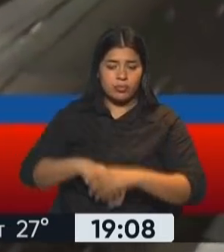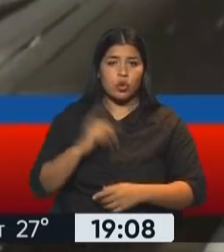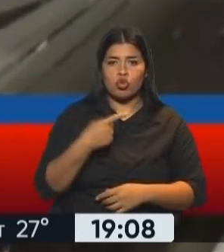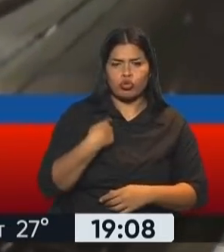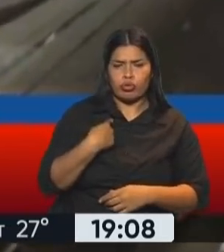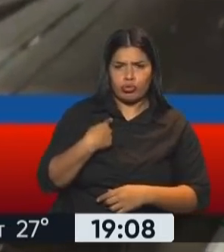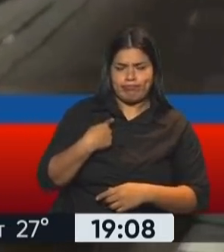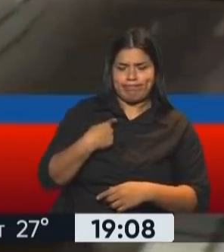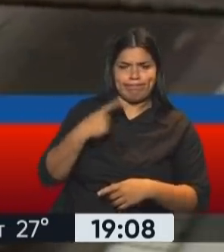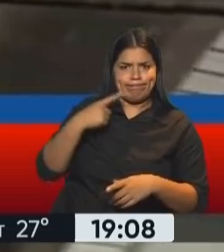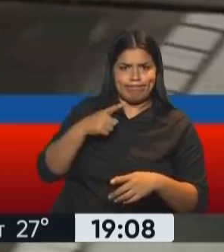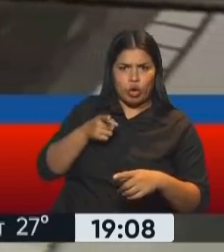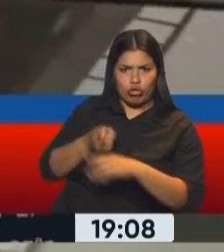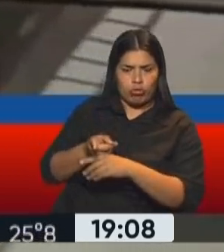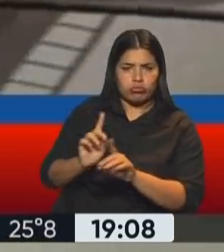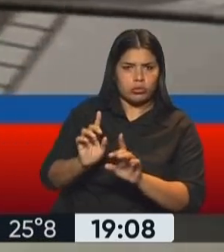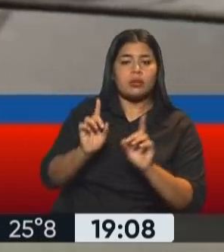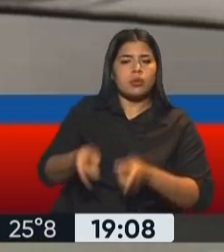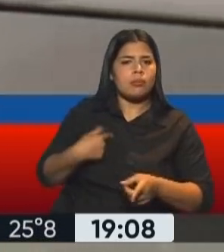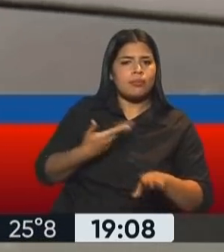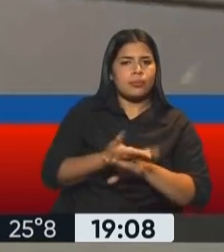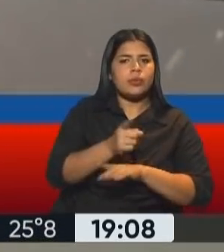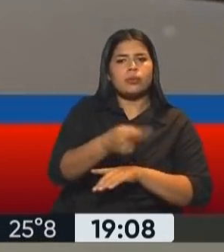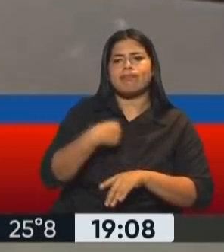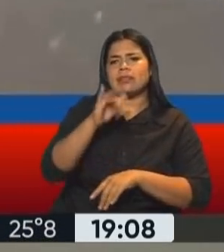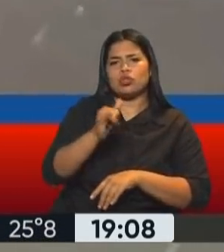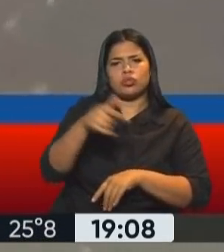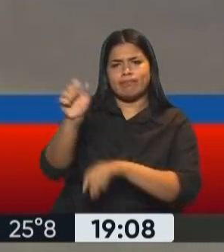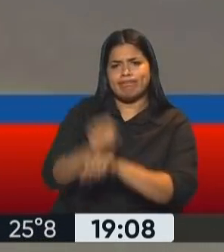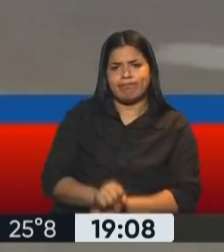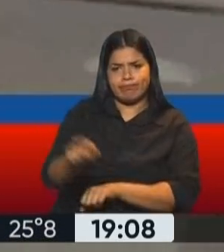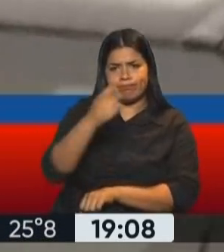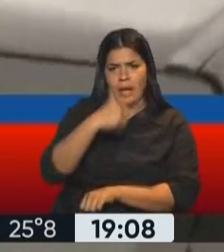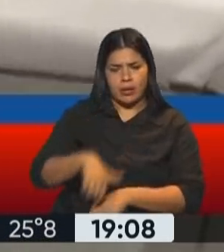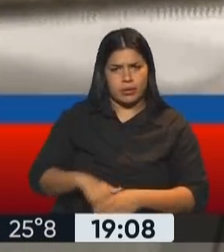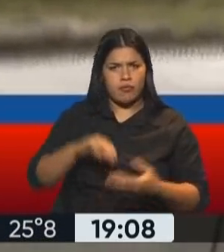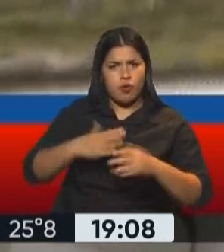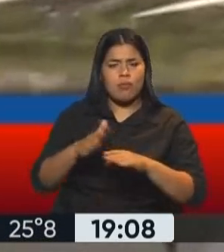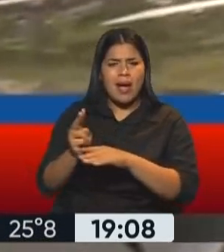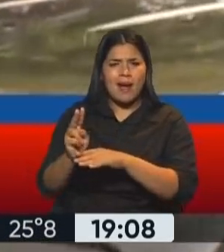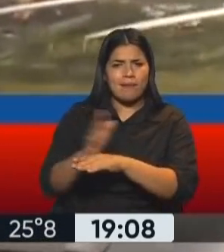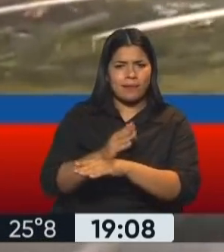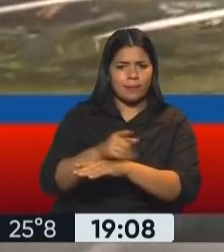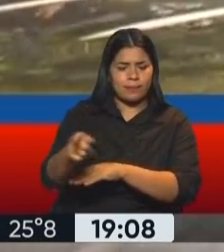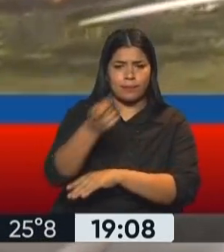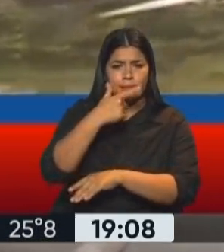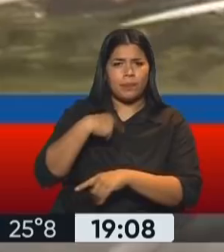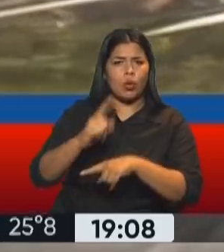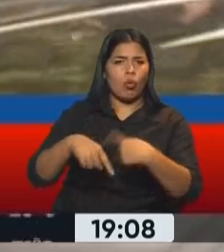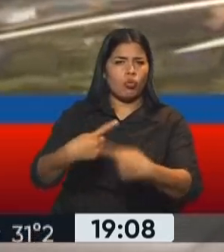sino que solicitamos la detención para evitar que que este imputado continúe con